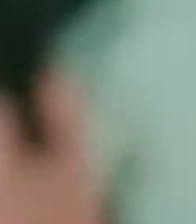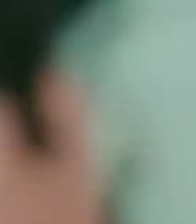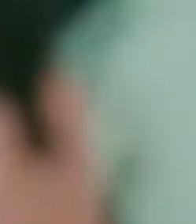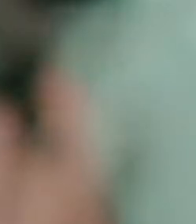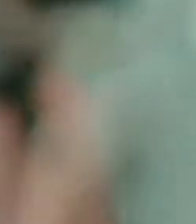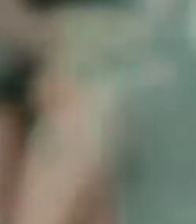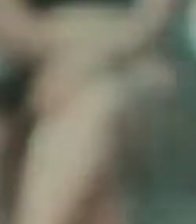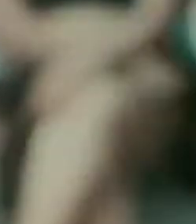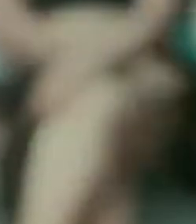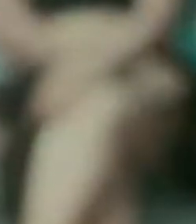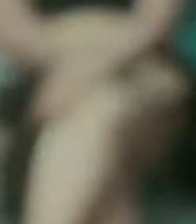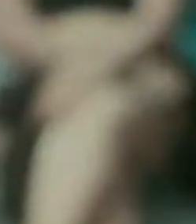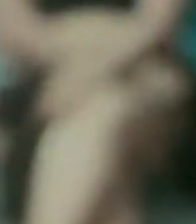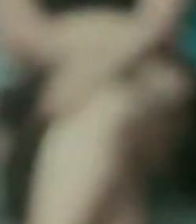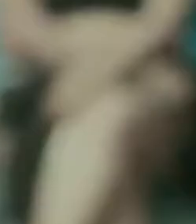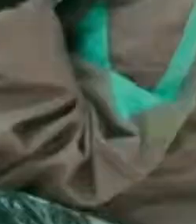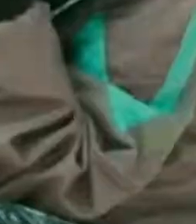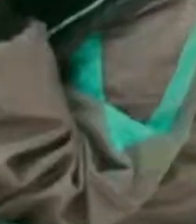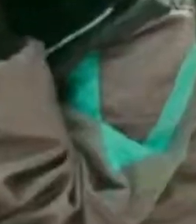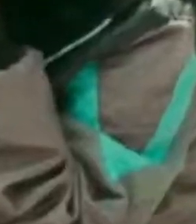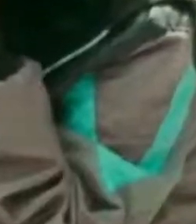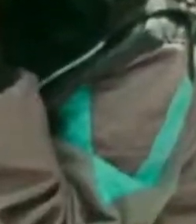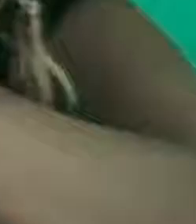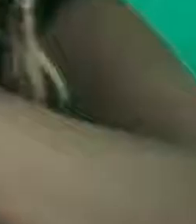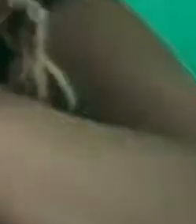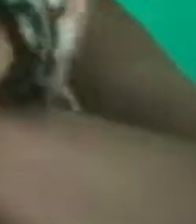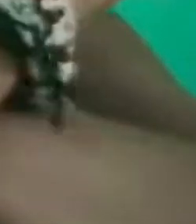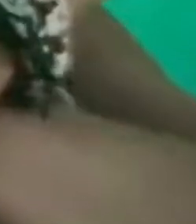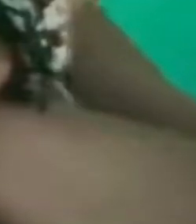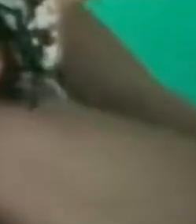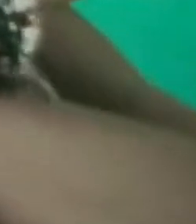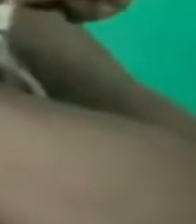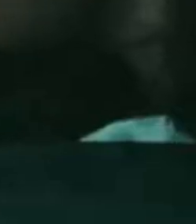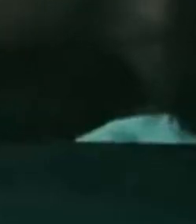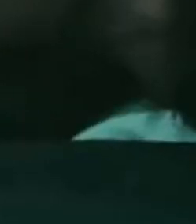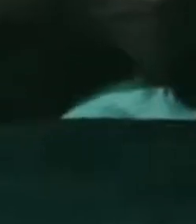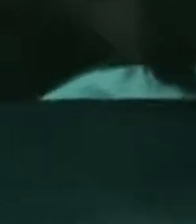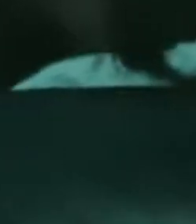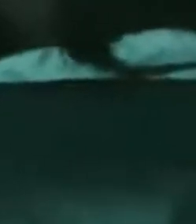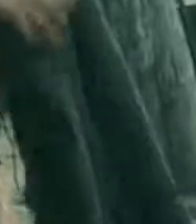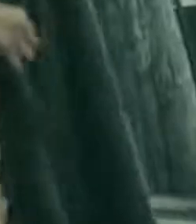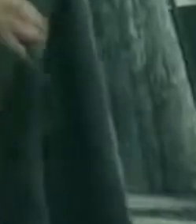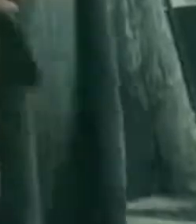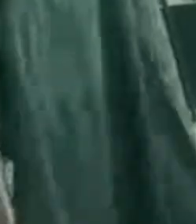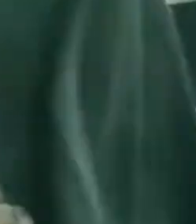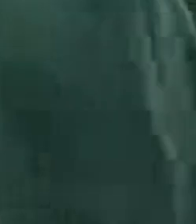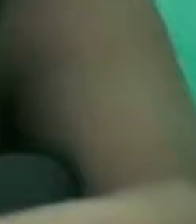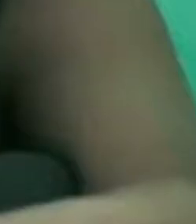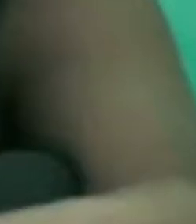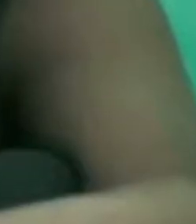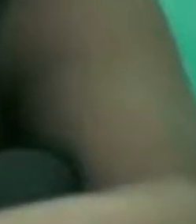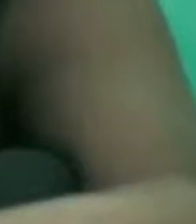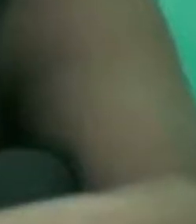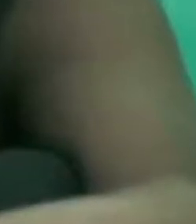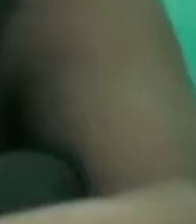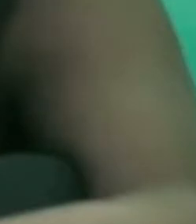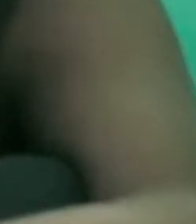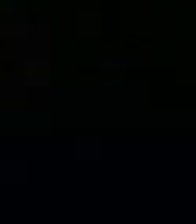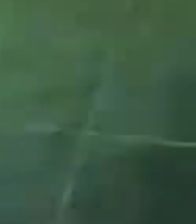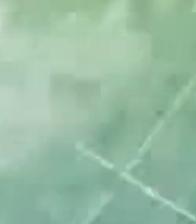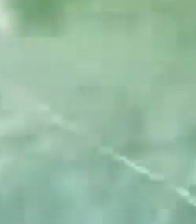son niños y psicológicamente no han podido superar eso. A veces me quiero morir porque no me están